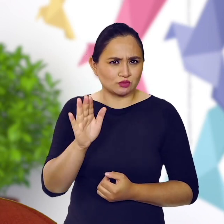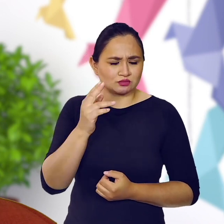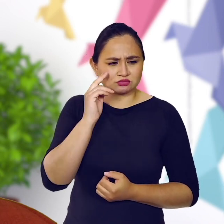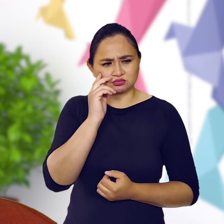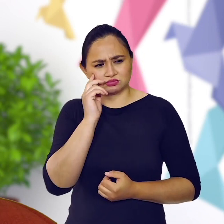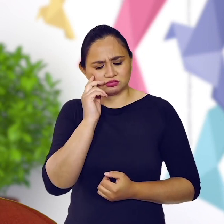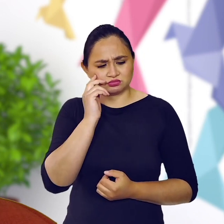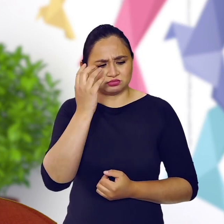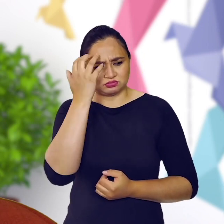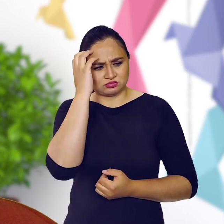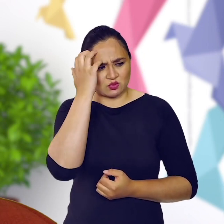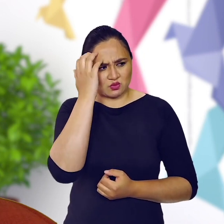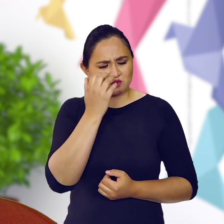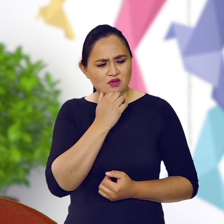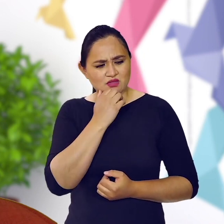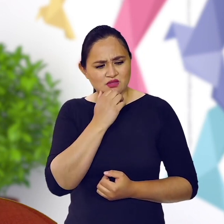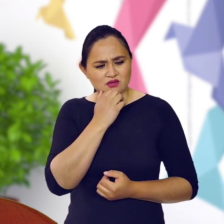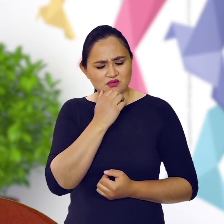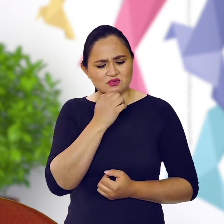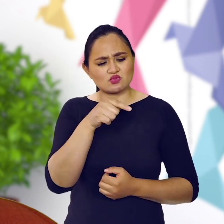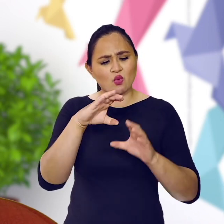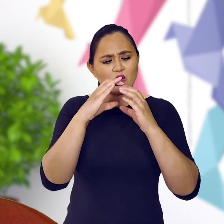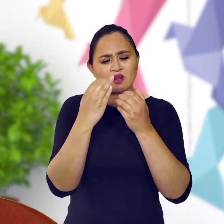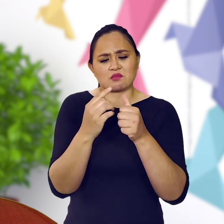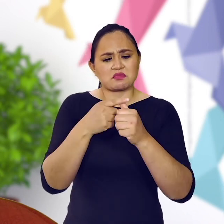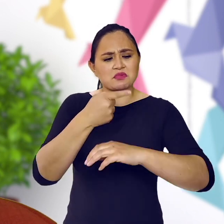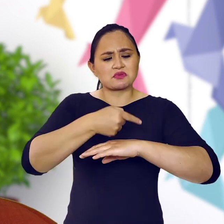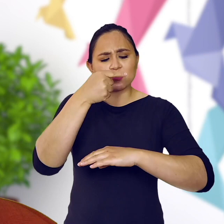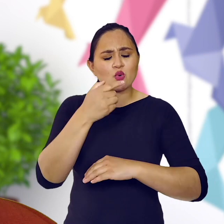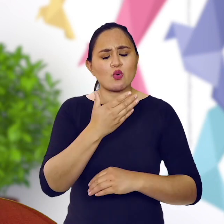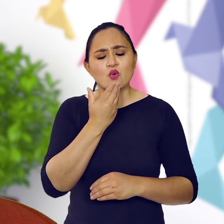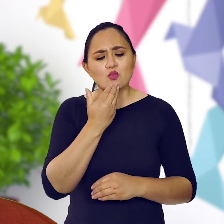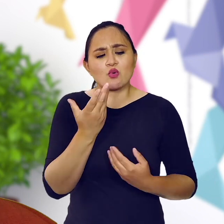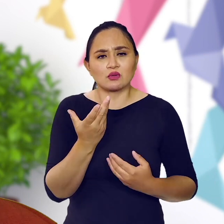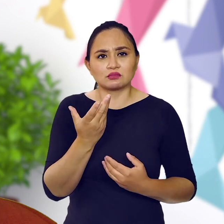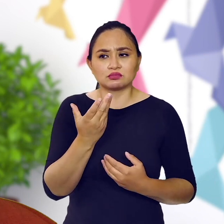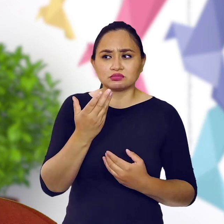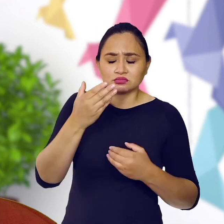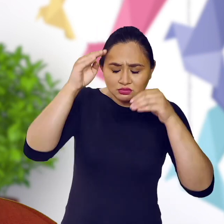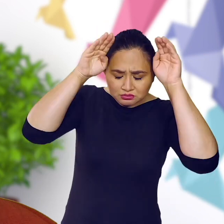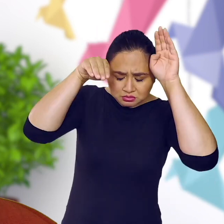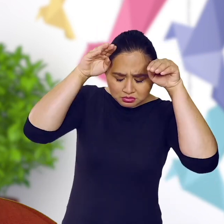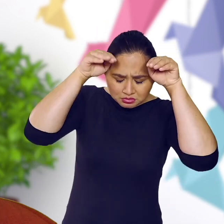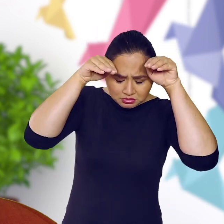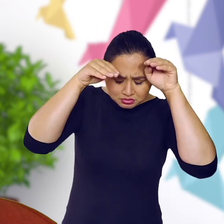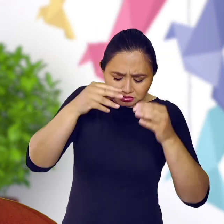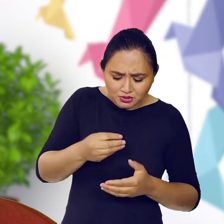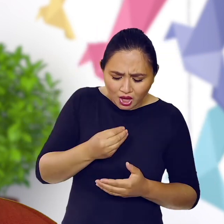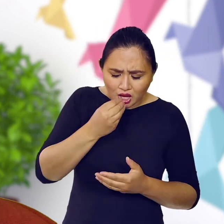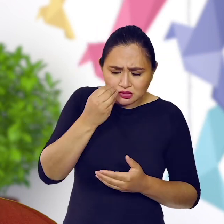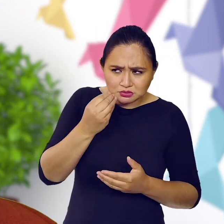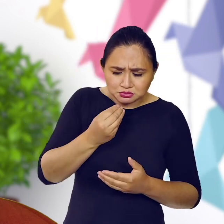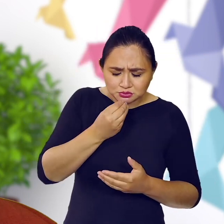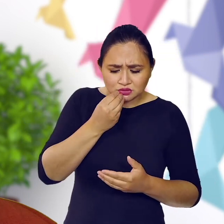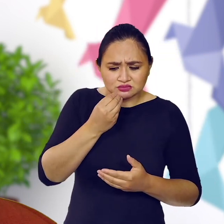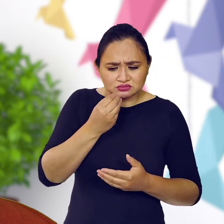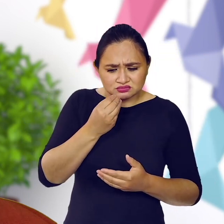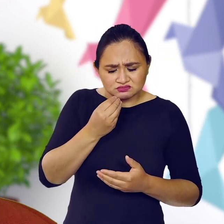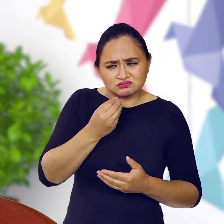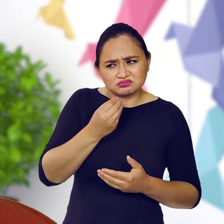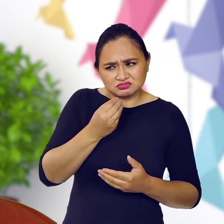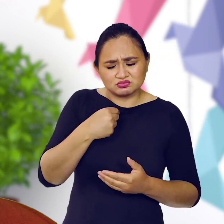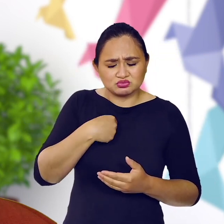su papá le preguntó: «¿Cómo estuvo tu primer día de escuela?», él, sin levantar la cabeza del plato, solo